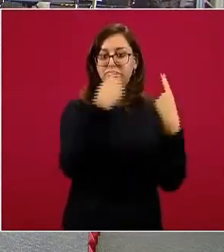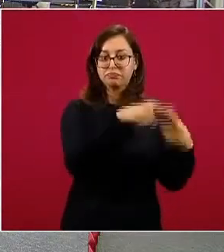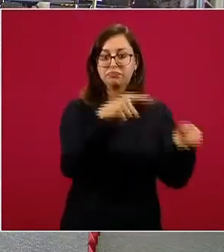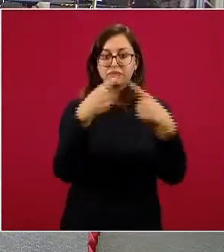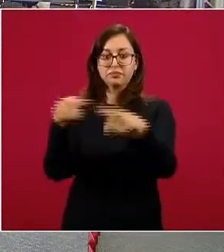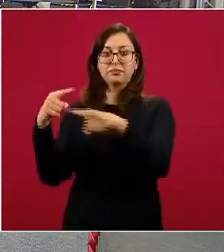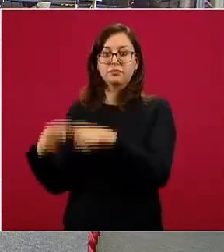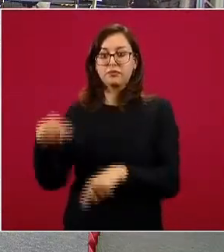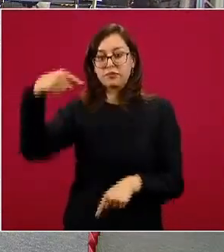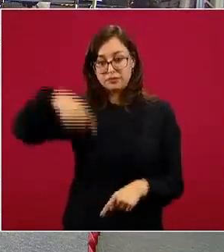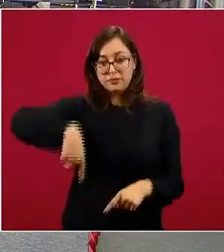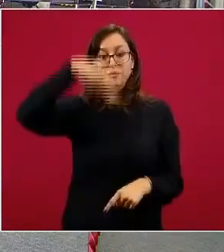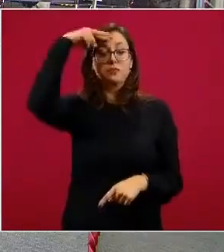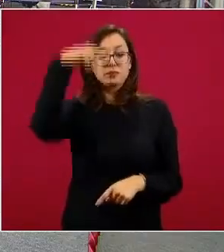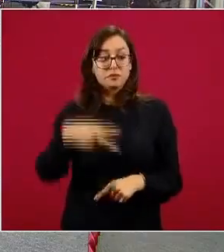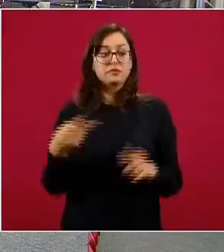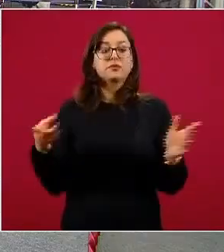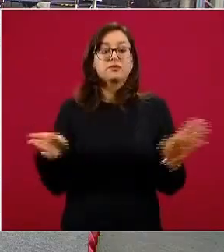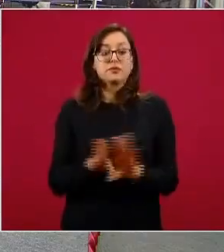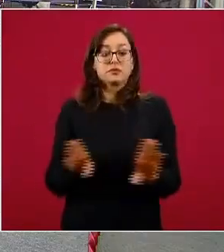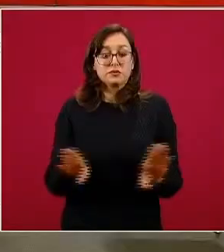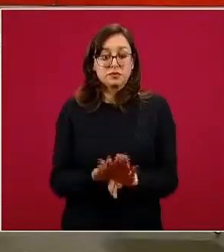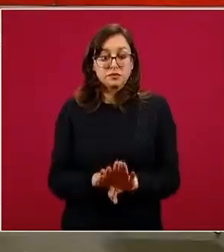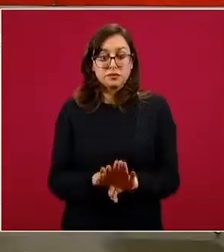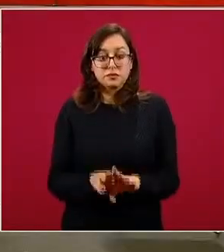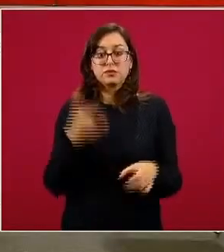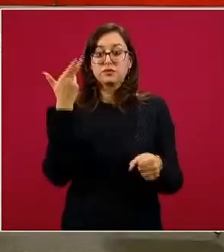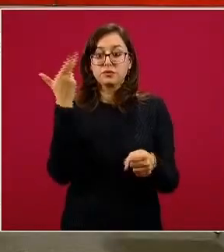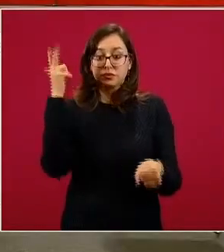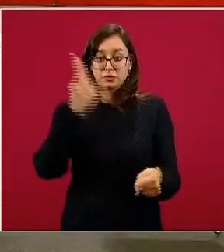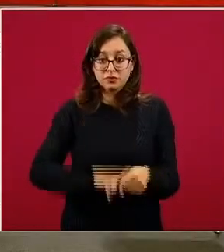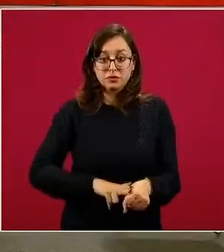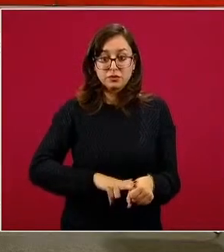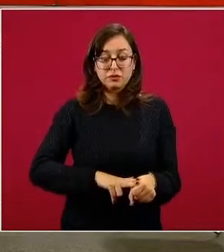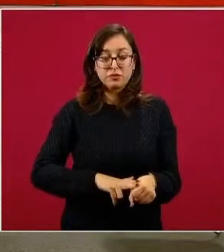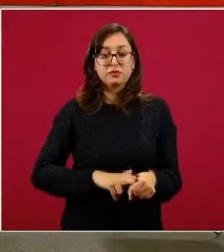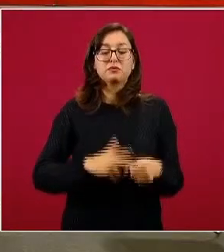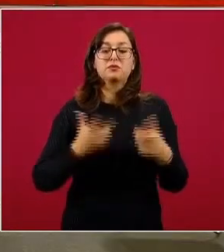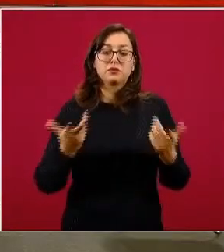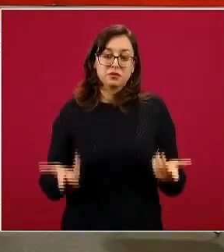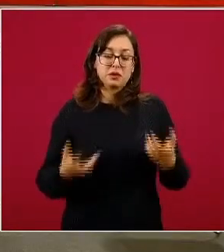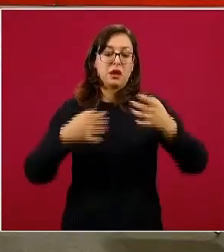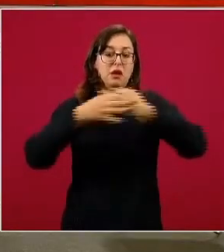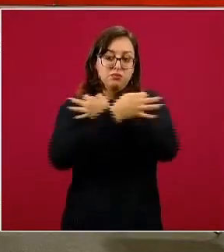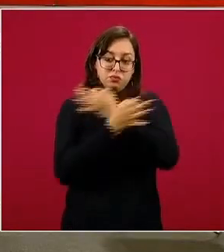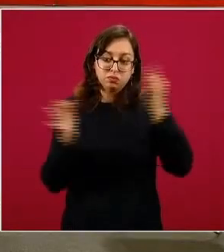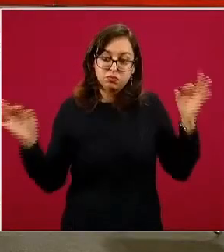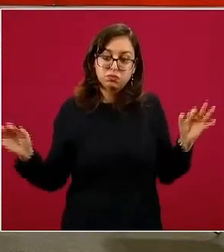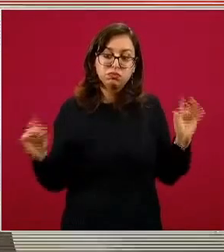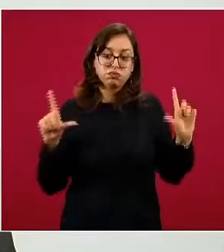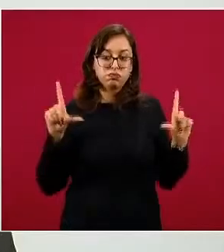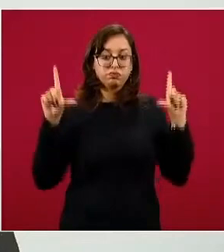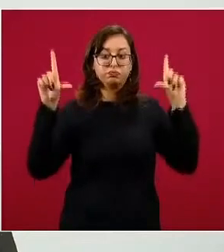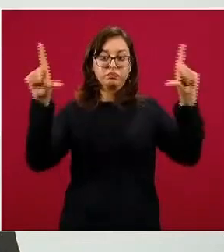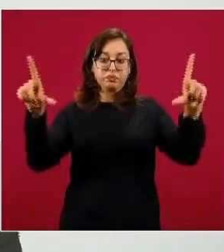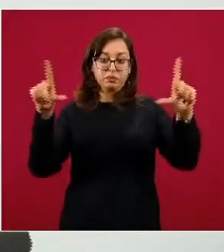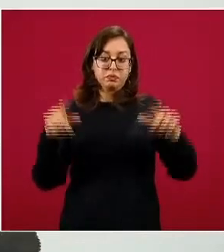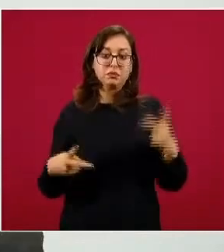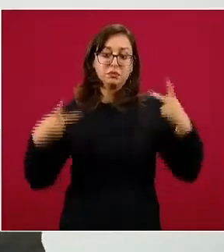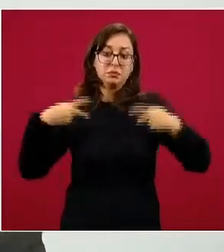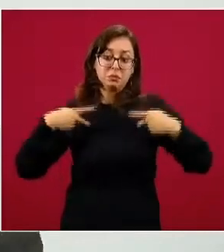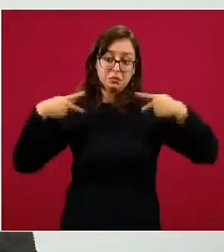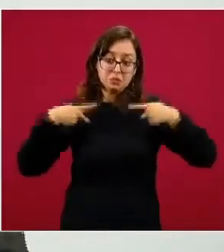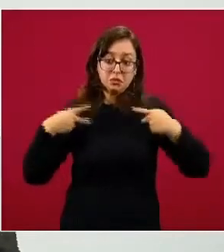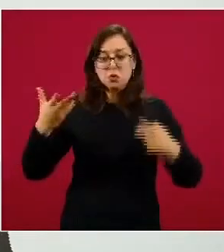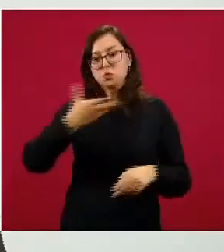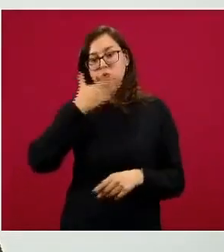México generalmente lo que se hace es que en cada hospital se pone un anuncio local del hospital y las personas